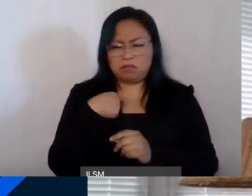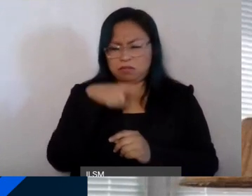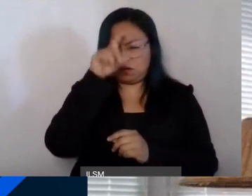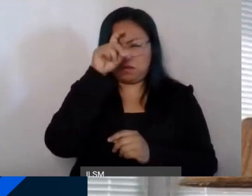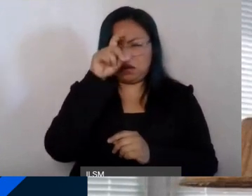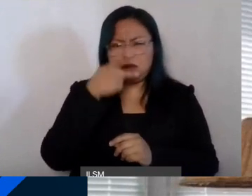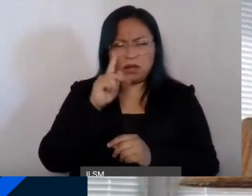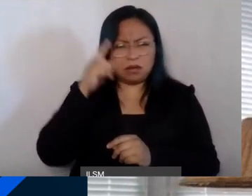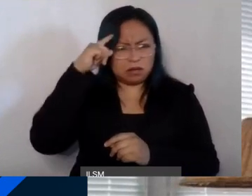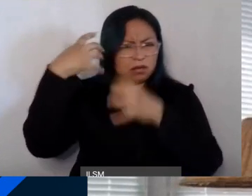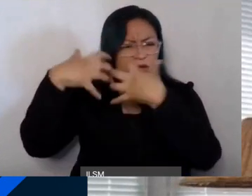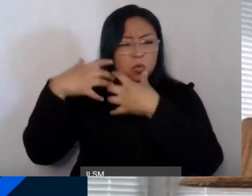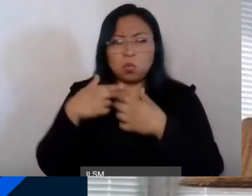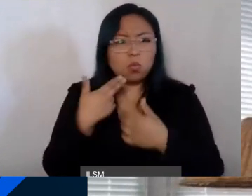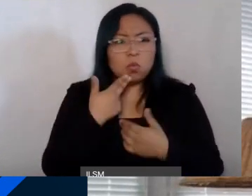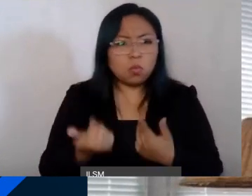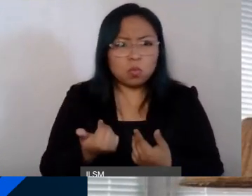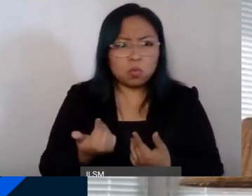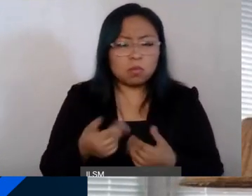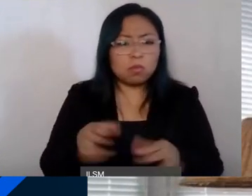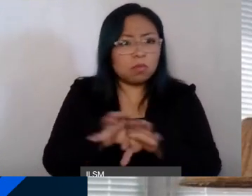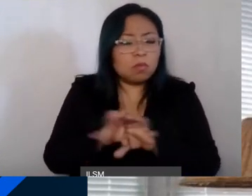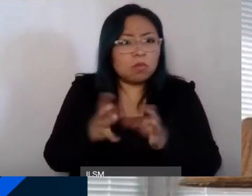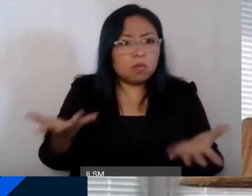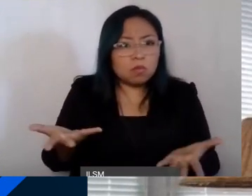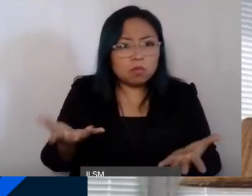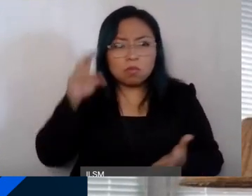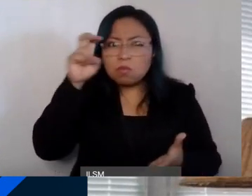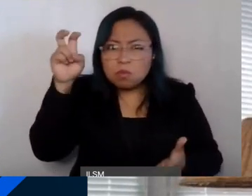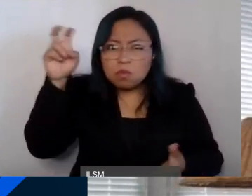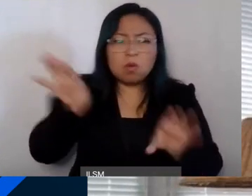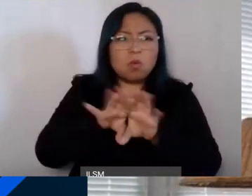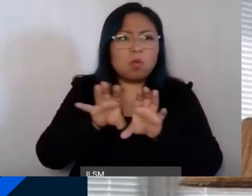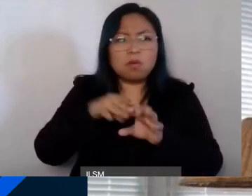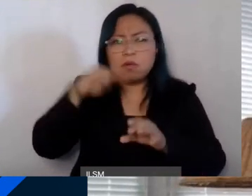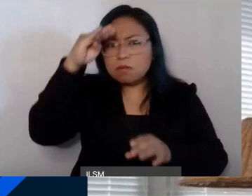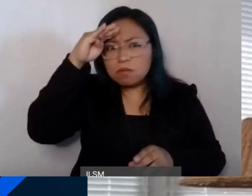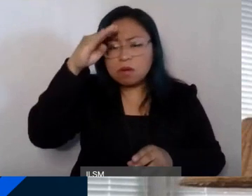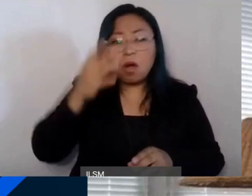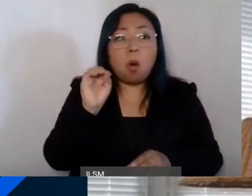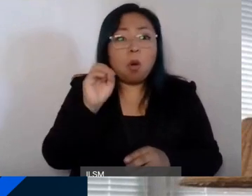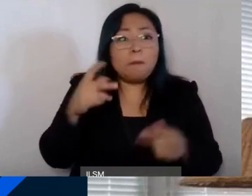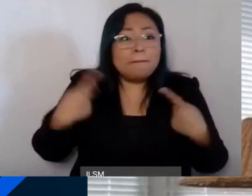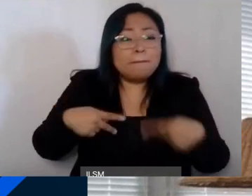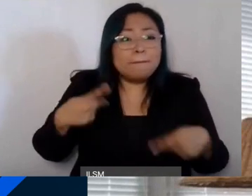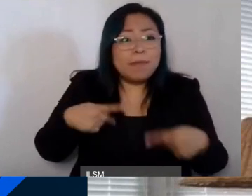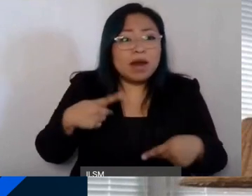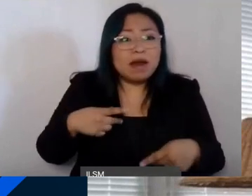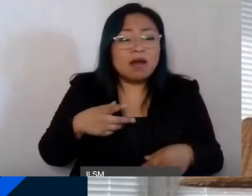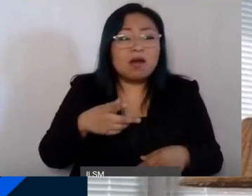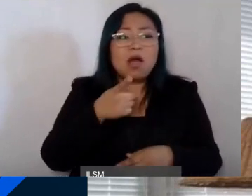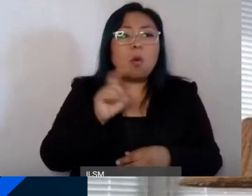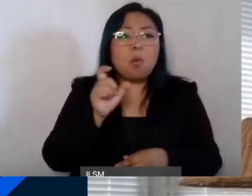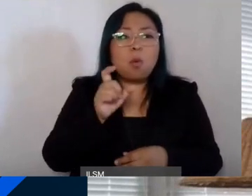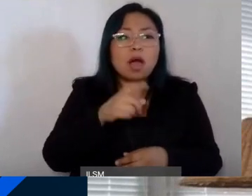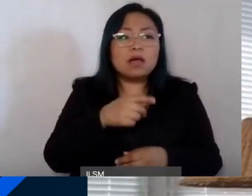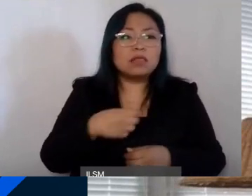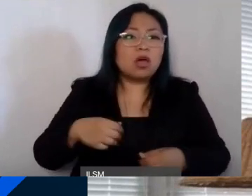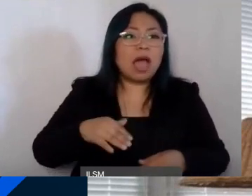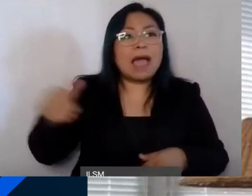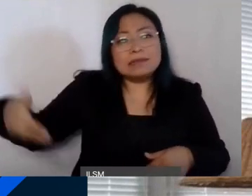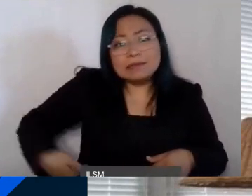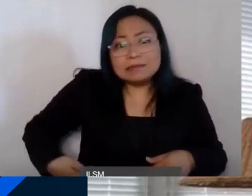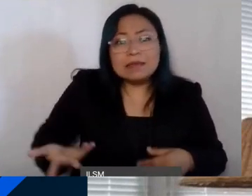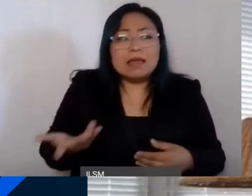pasa o personas que se consideran en estado vegetativo que han tenido un accidente la reanimación